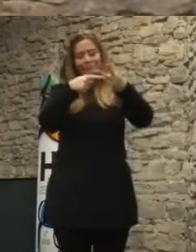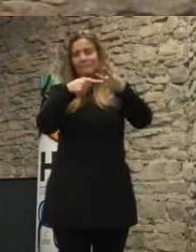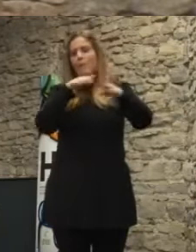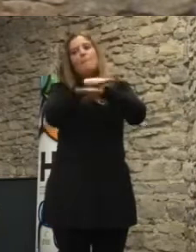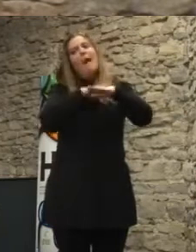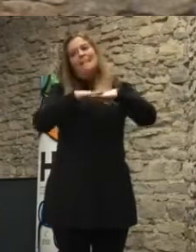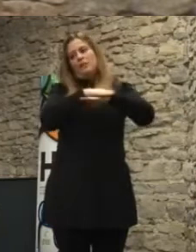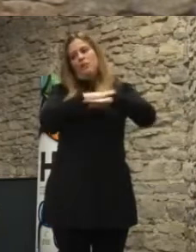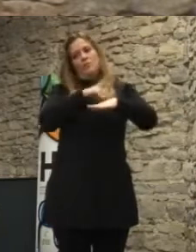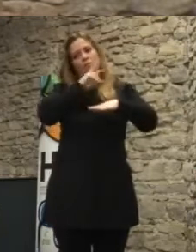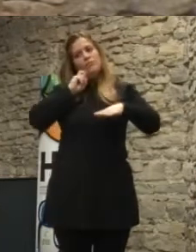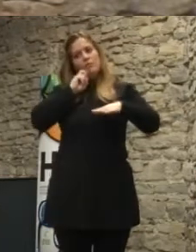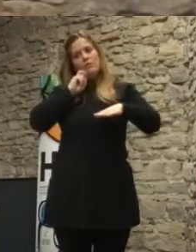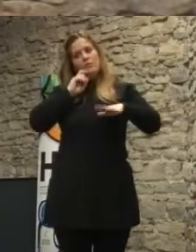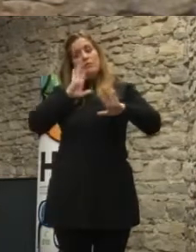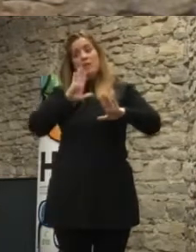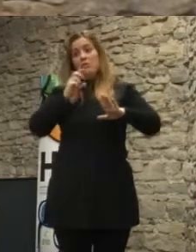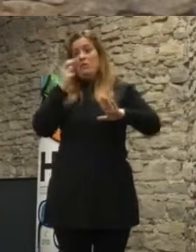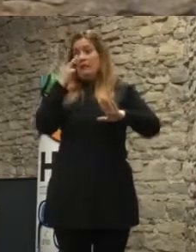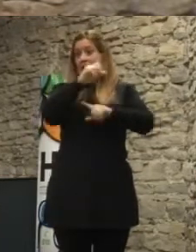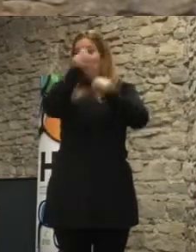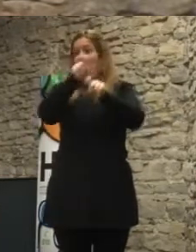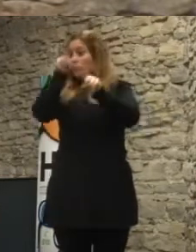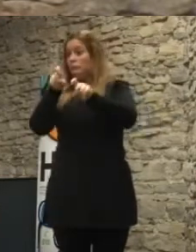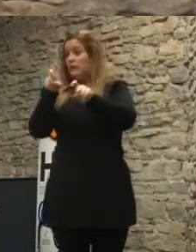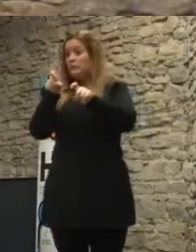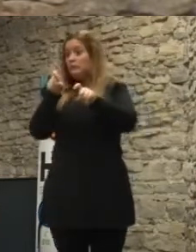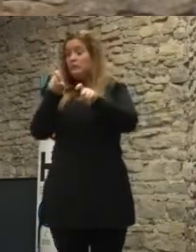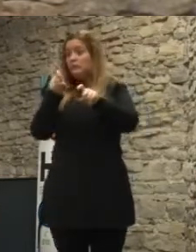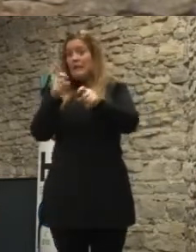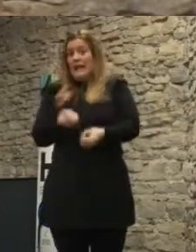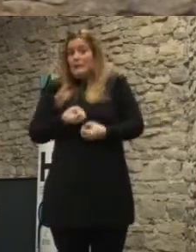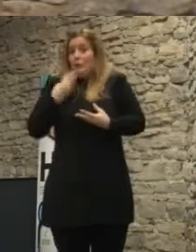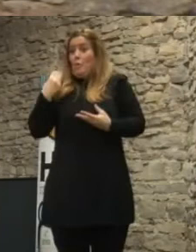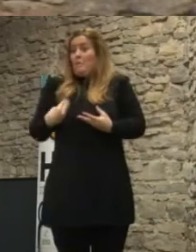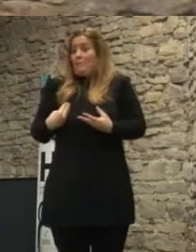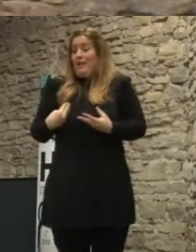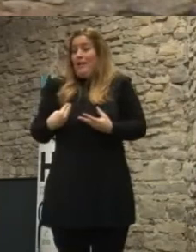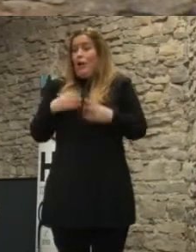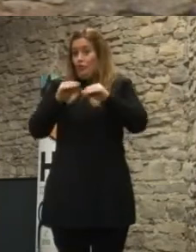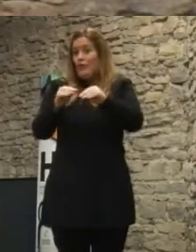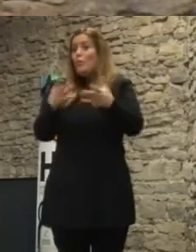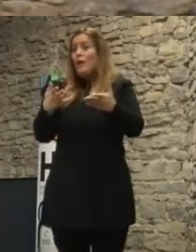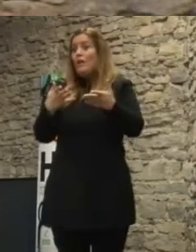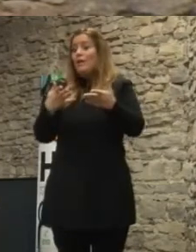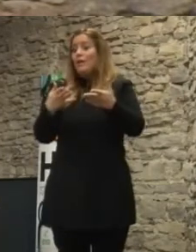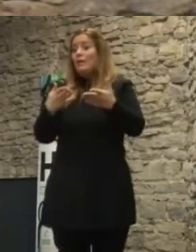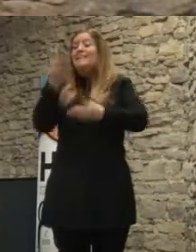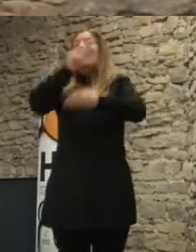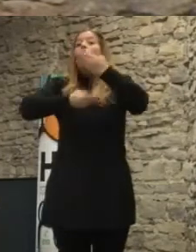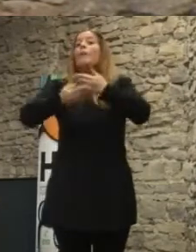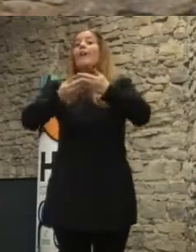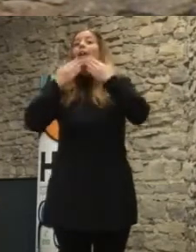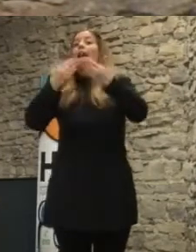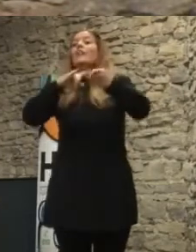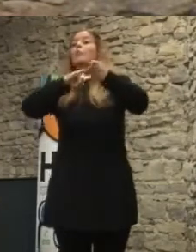yo creo que las tres intervenciones habéis utilizado la misma expresión, a través de proyectos. Se colabora a través de proyectos.